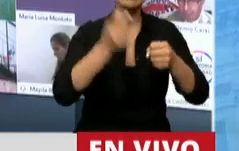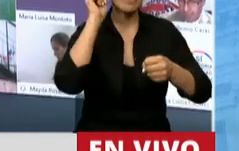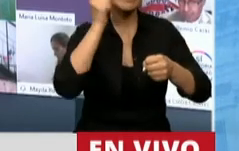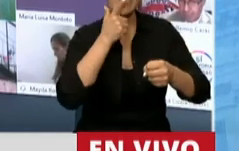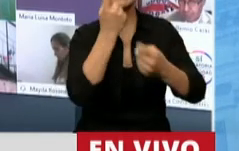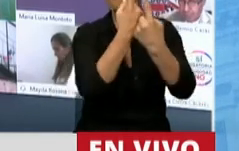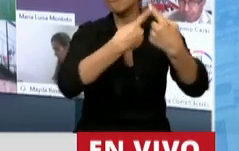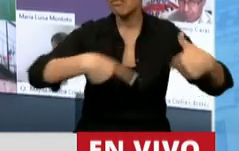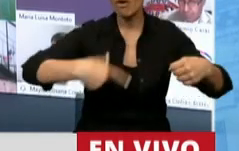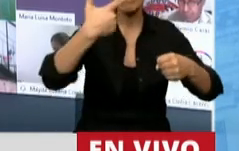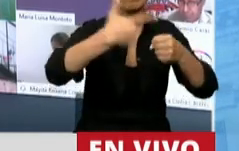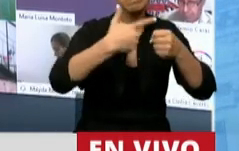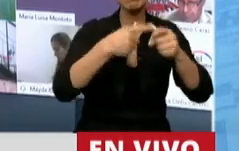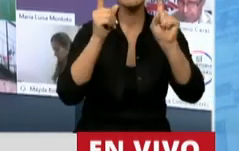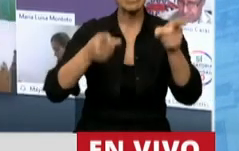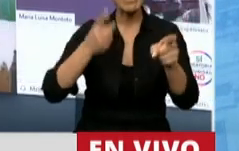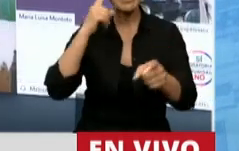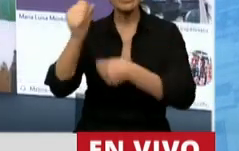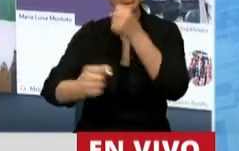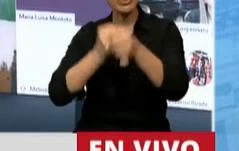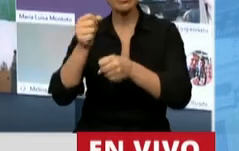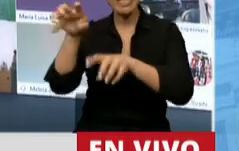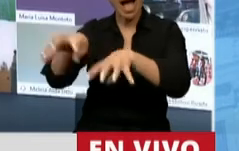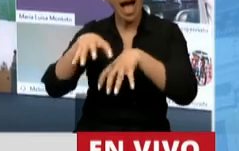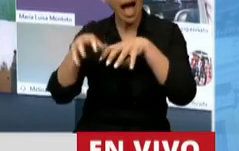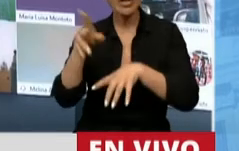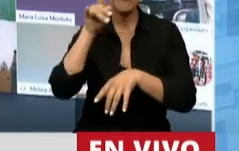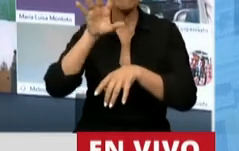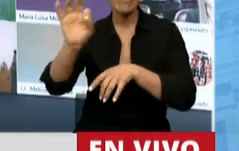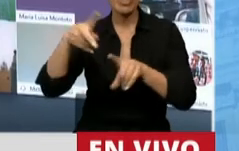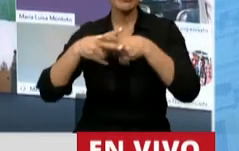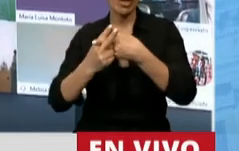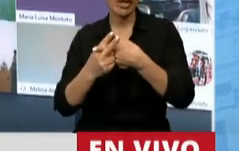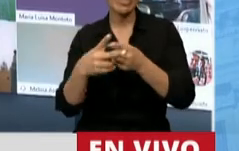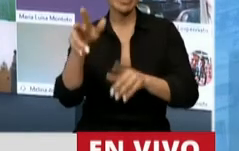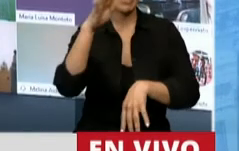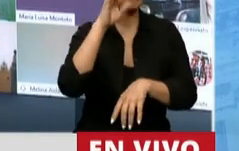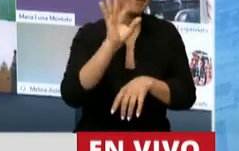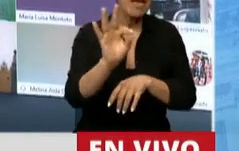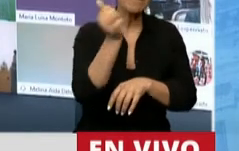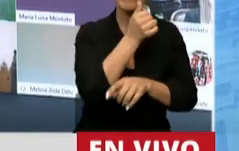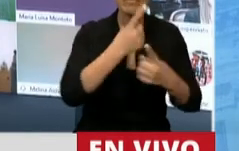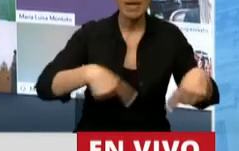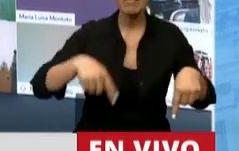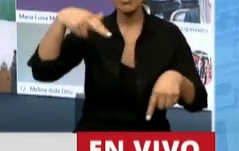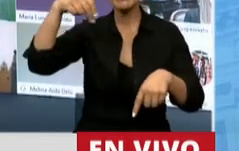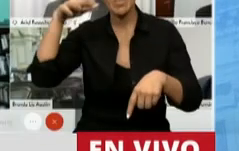en la industria del agro, en la biotecnología, en la biofármaco, en la